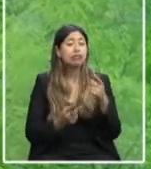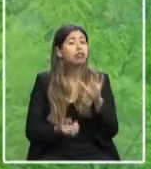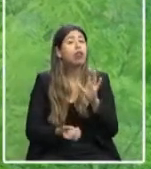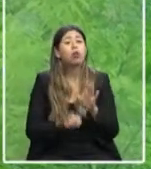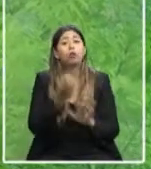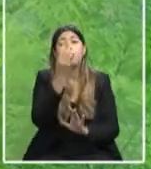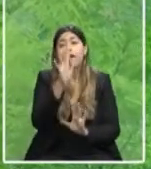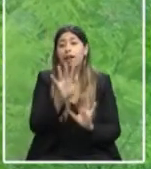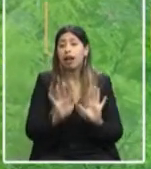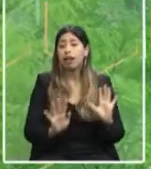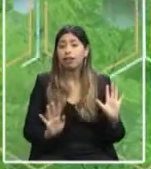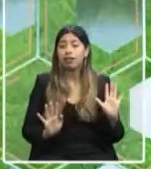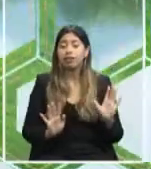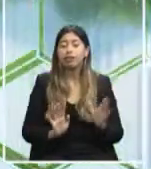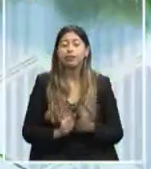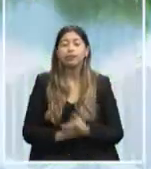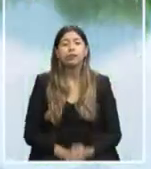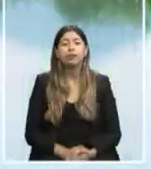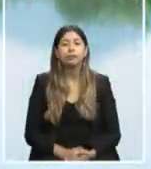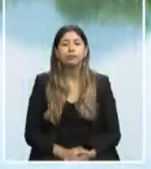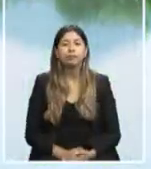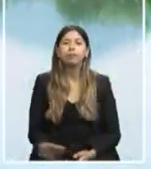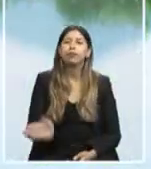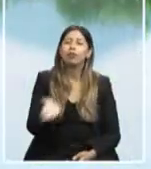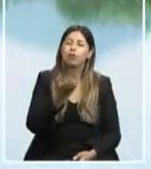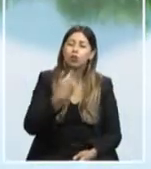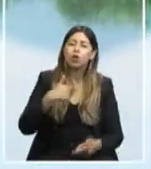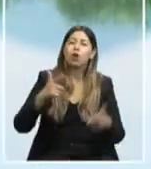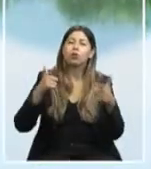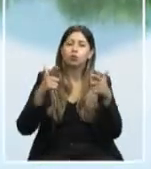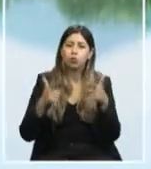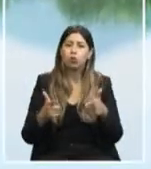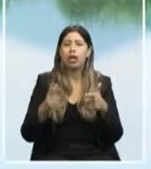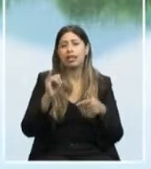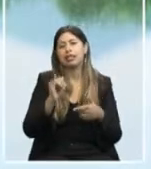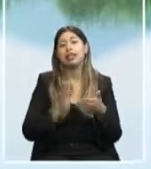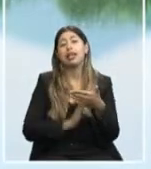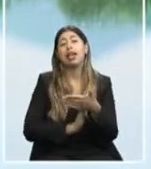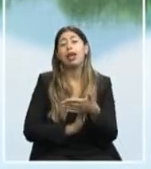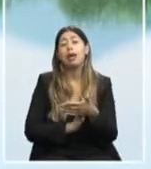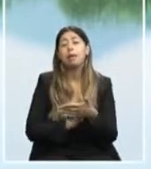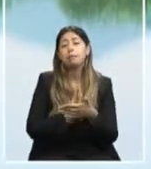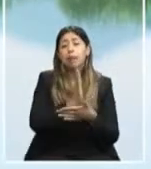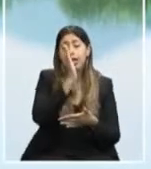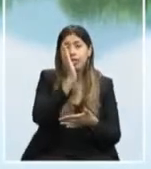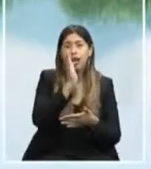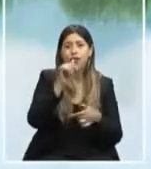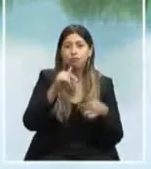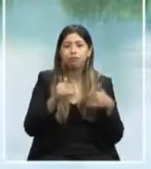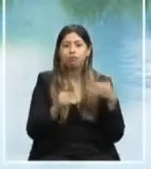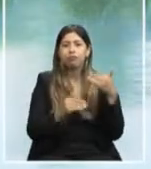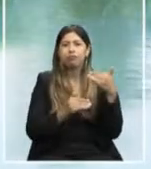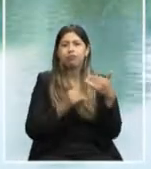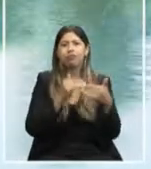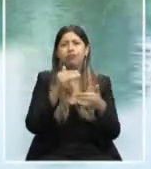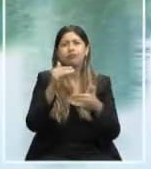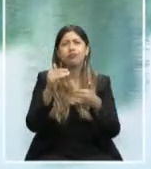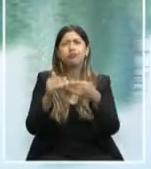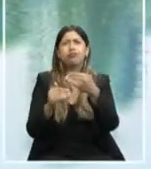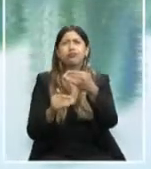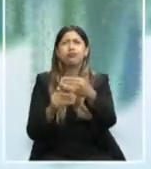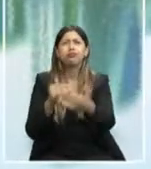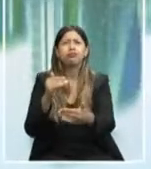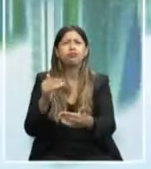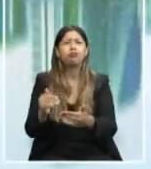características. Claramente somos muy afortunados. Al principio de este camino, este era